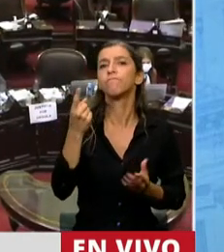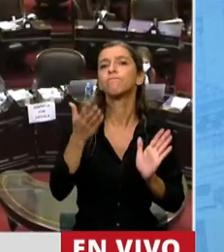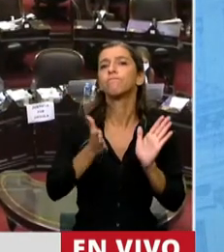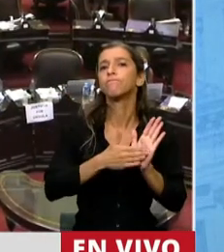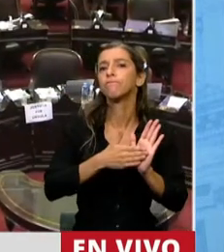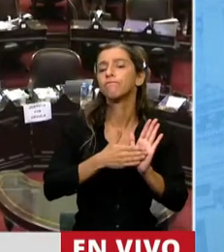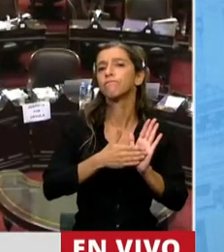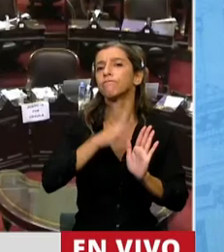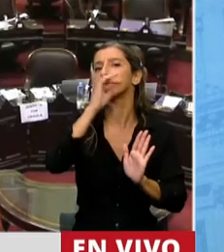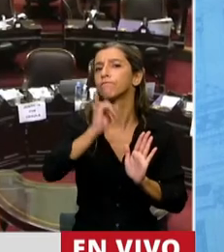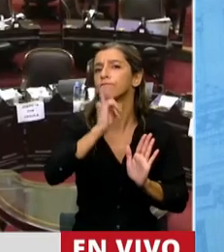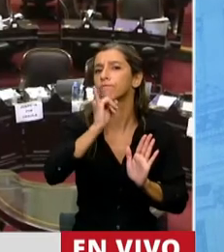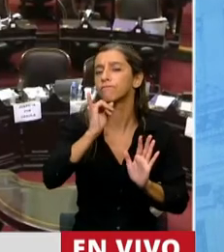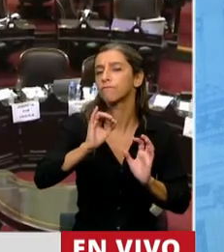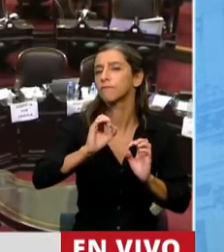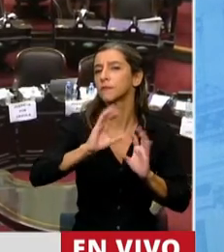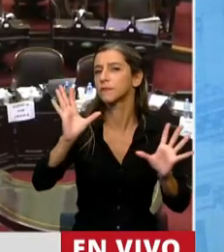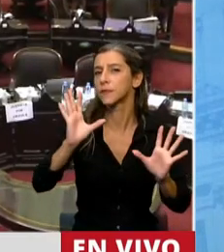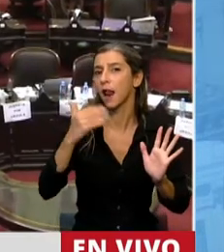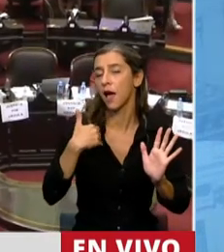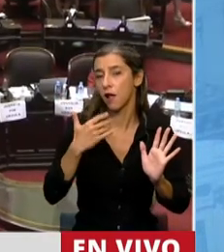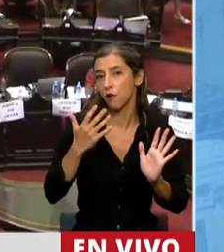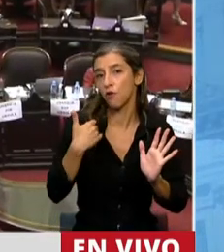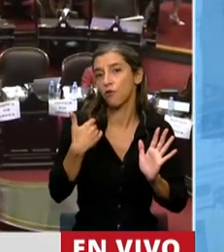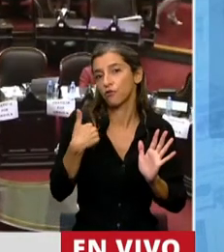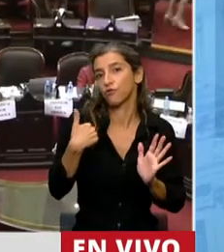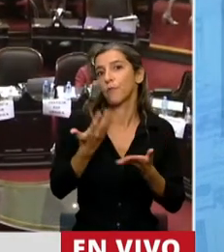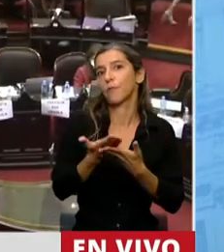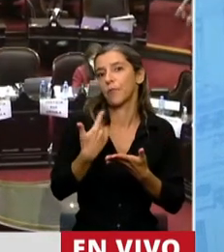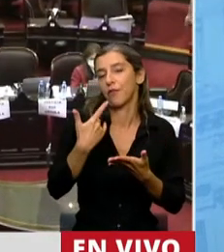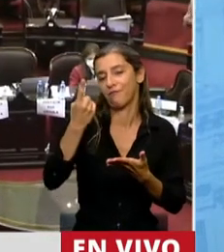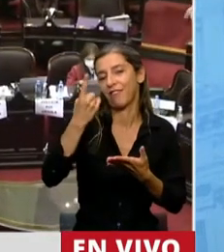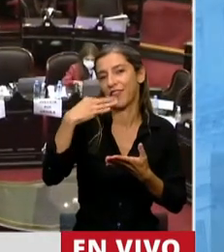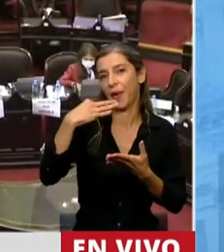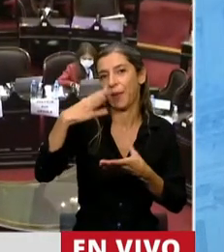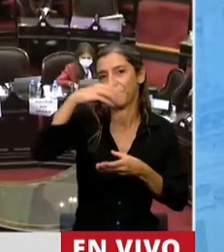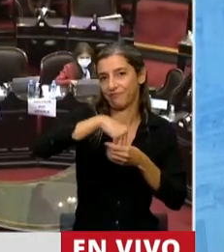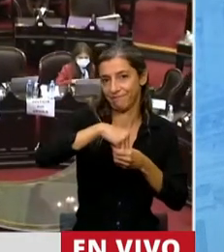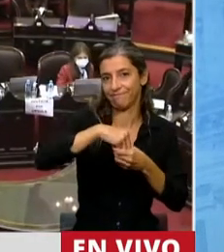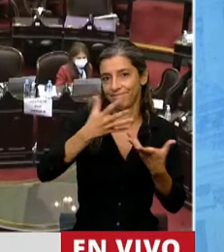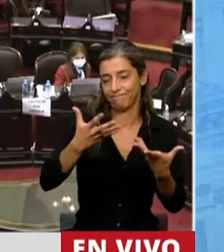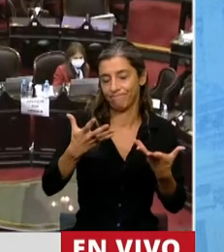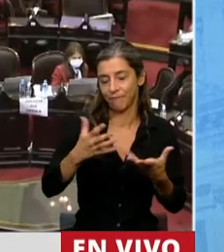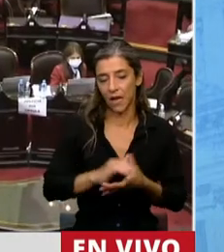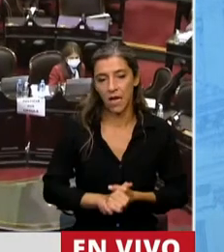y argumentos que sustenten este pedido. Y en mi rol de diputado nacional me siento